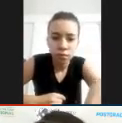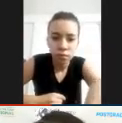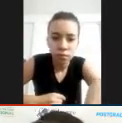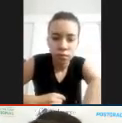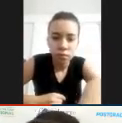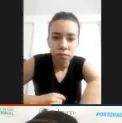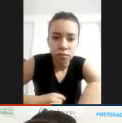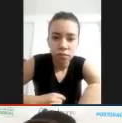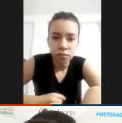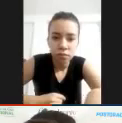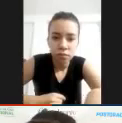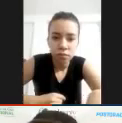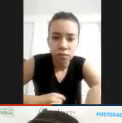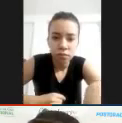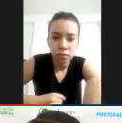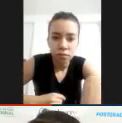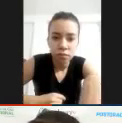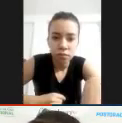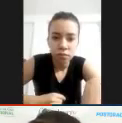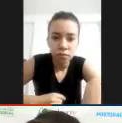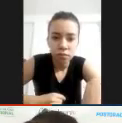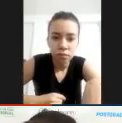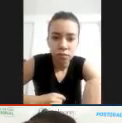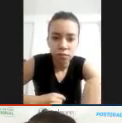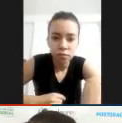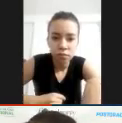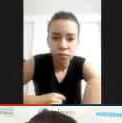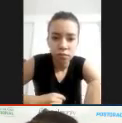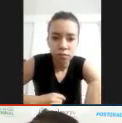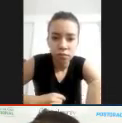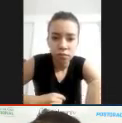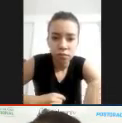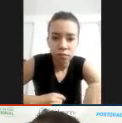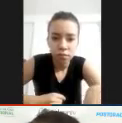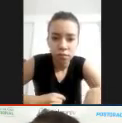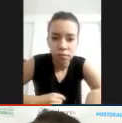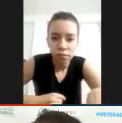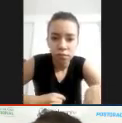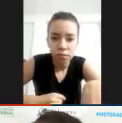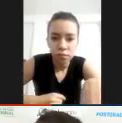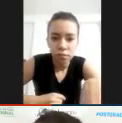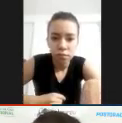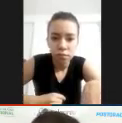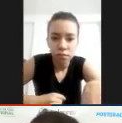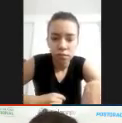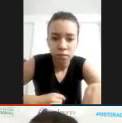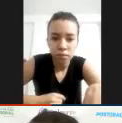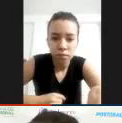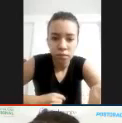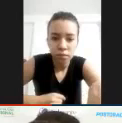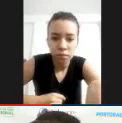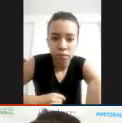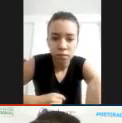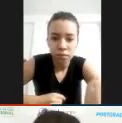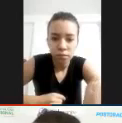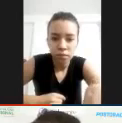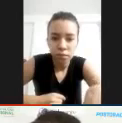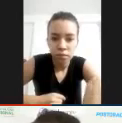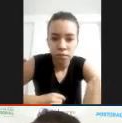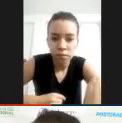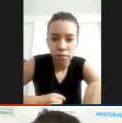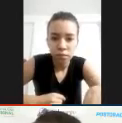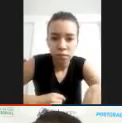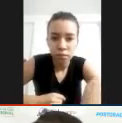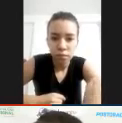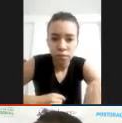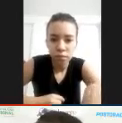es un principio fundamental. Usted no puede ir allí con engaños, porque lamentándolo mucho, eso no va a prosperar. ¿Sí me entiende?